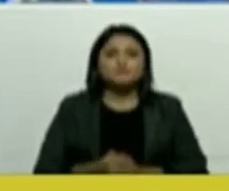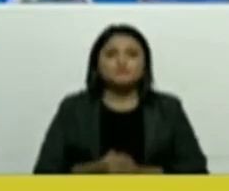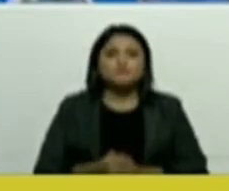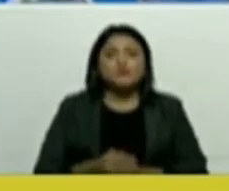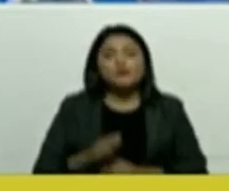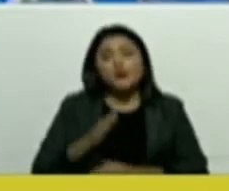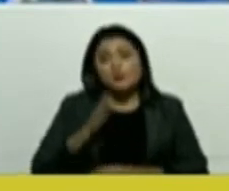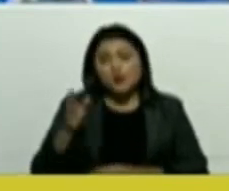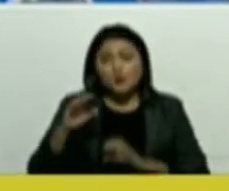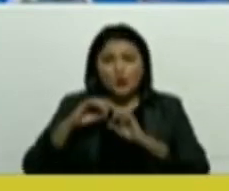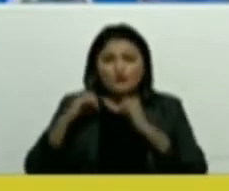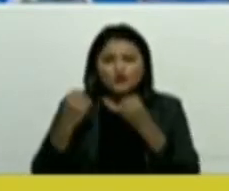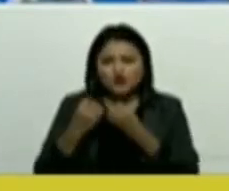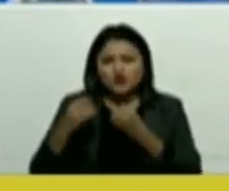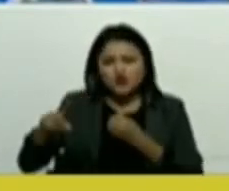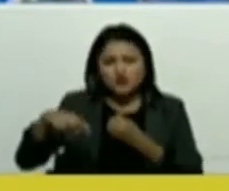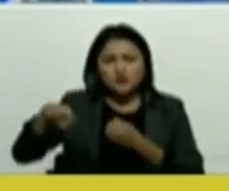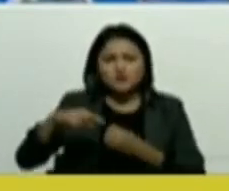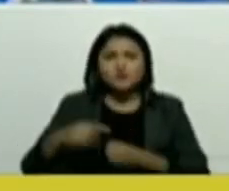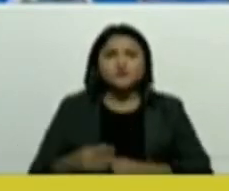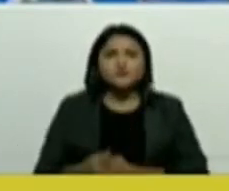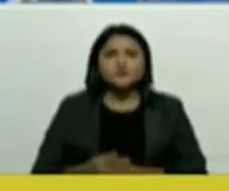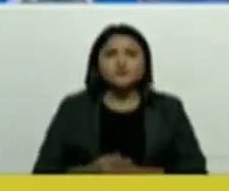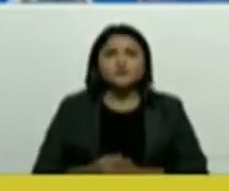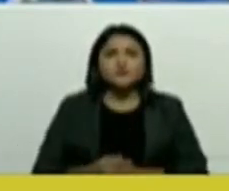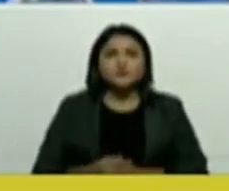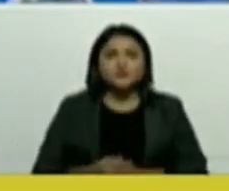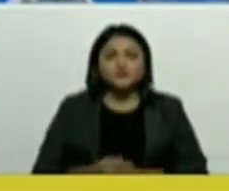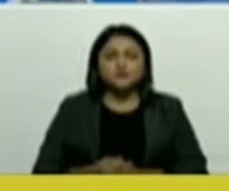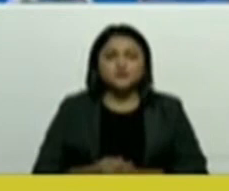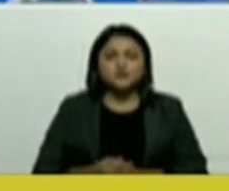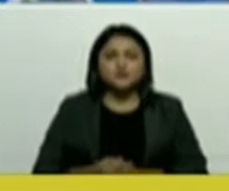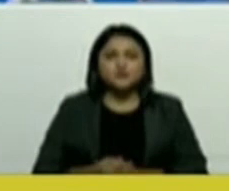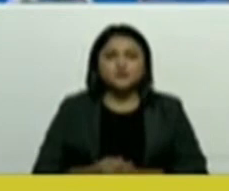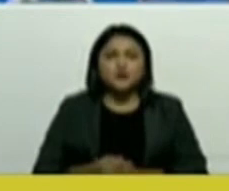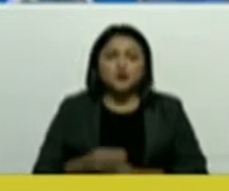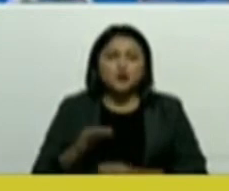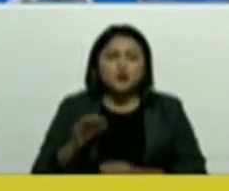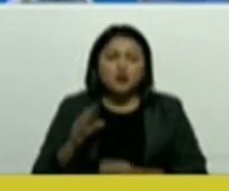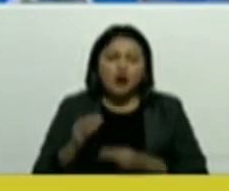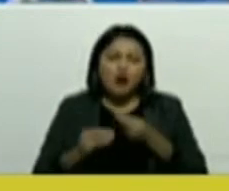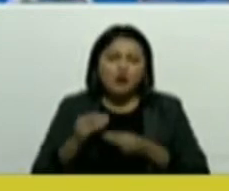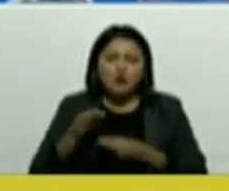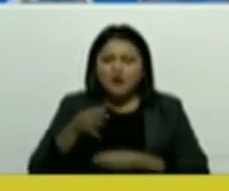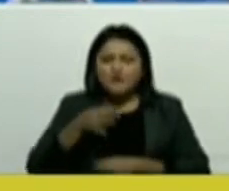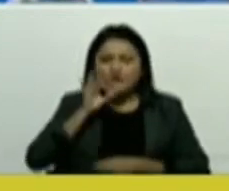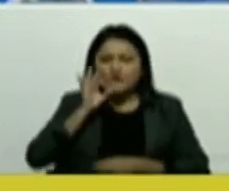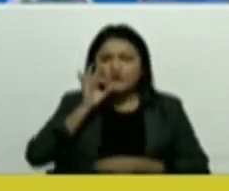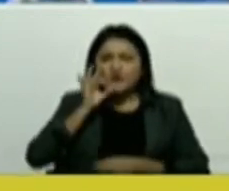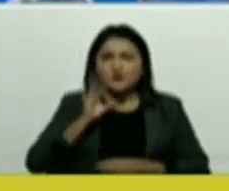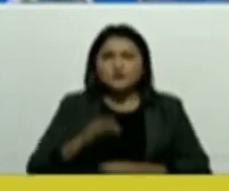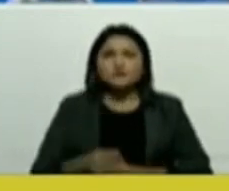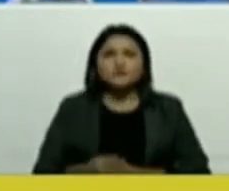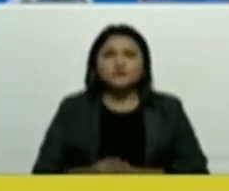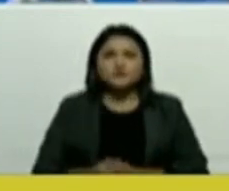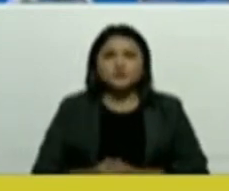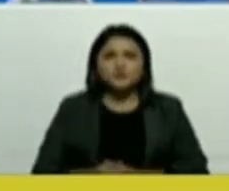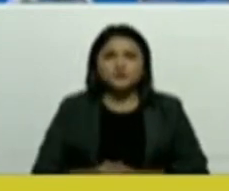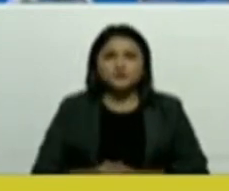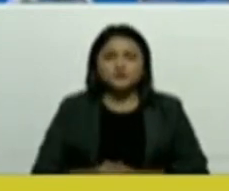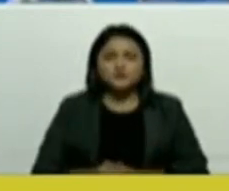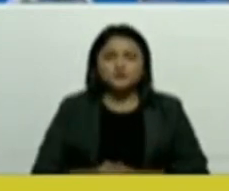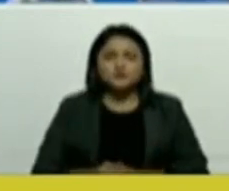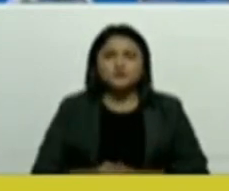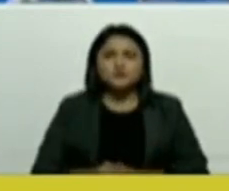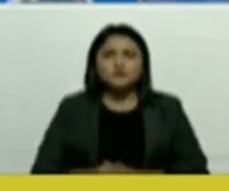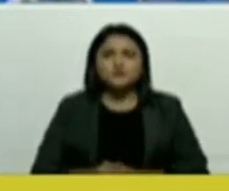study. Voy a mi estudio. I make myself a cup of coffee. Me preparo un cafecito. And I